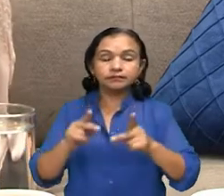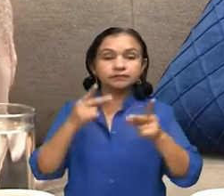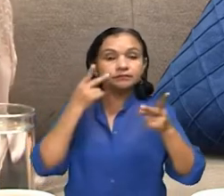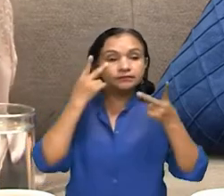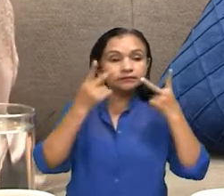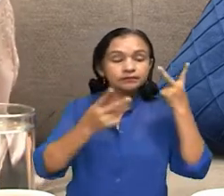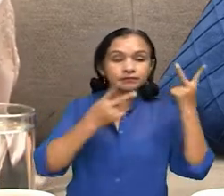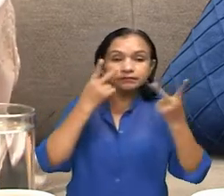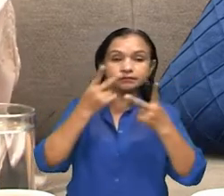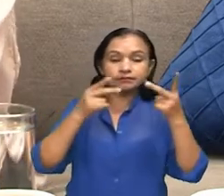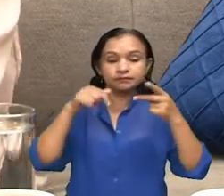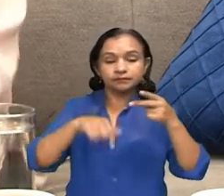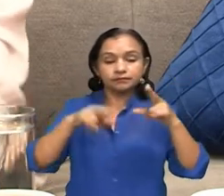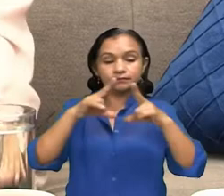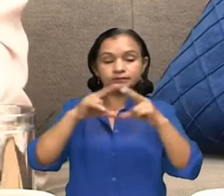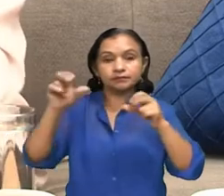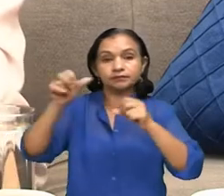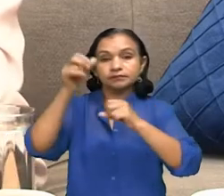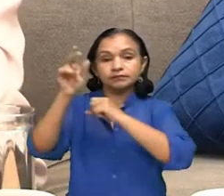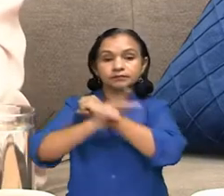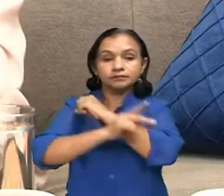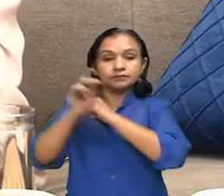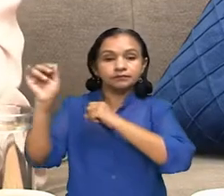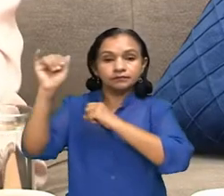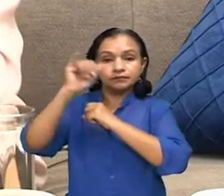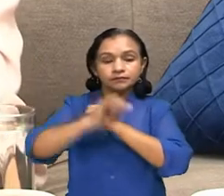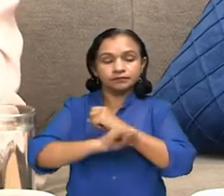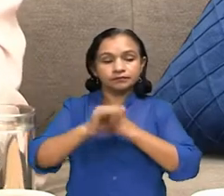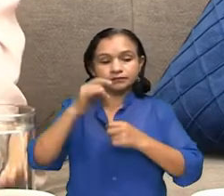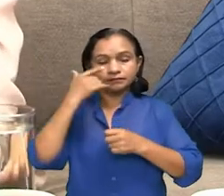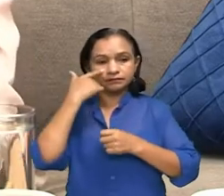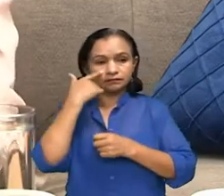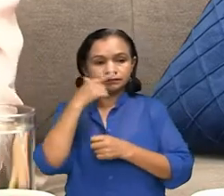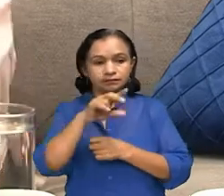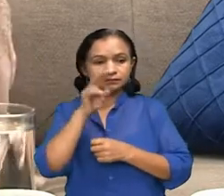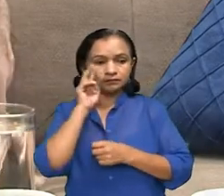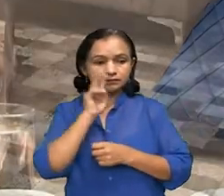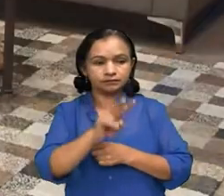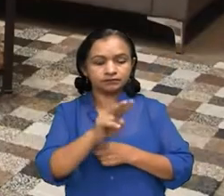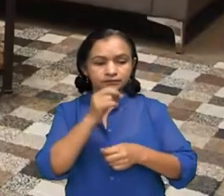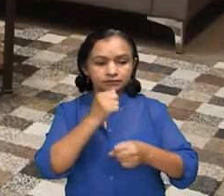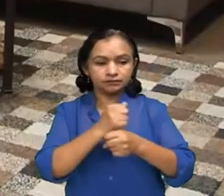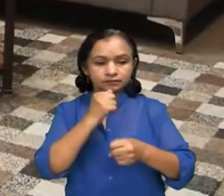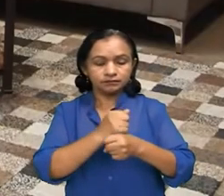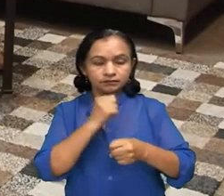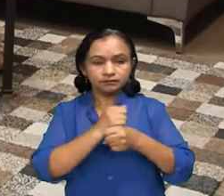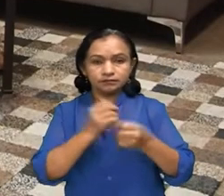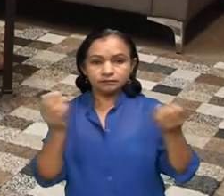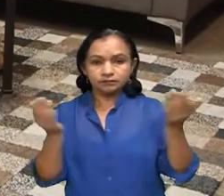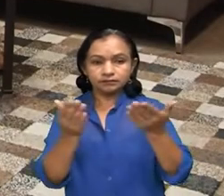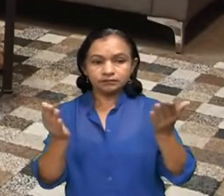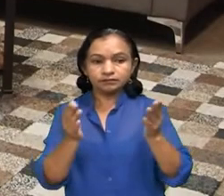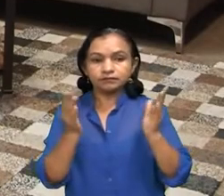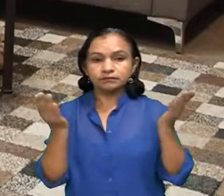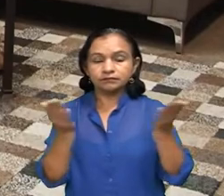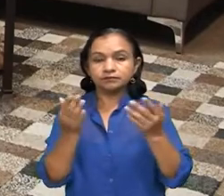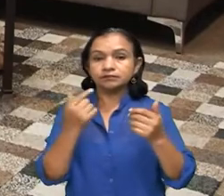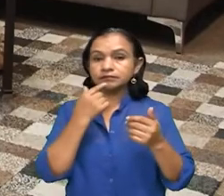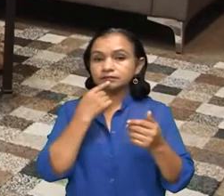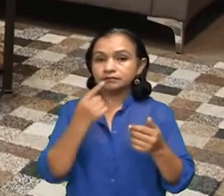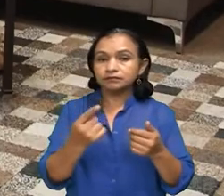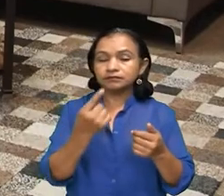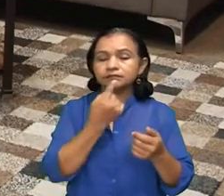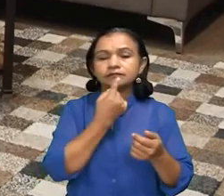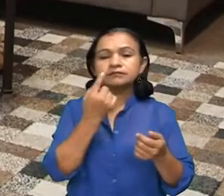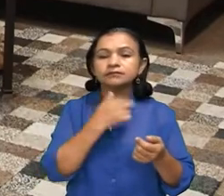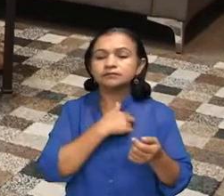sea extranjero o nacional, tiene todo un conocimiento de la elaboración de esa pieza, ¿ya? Te dice quién